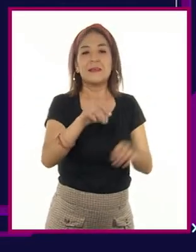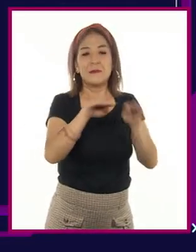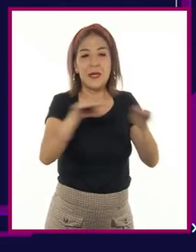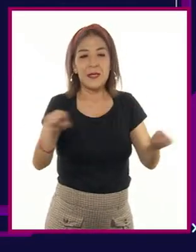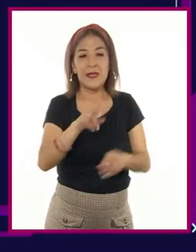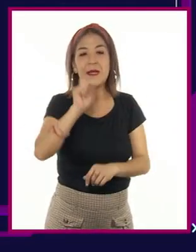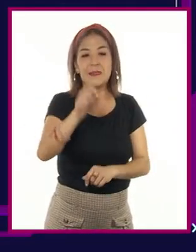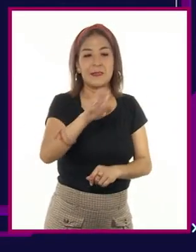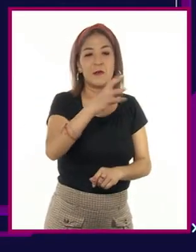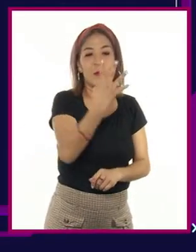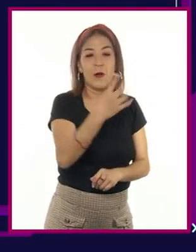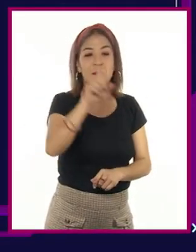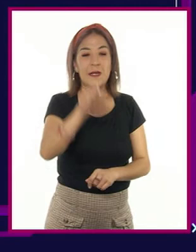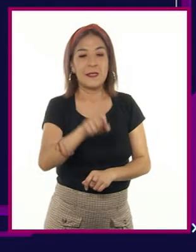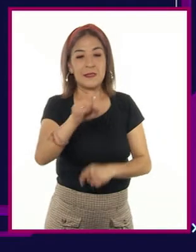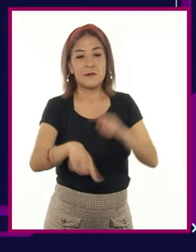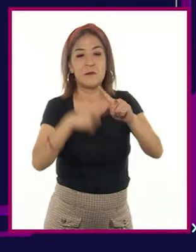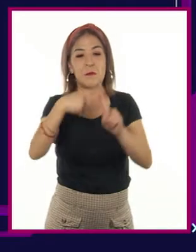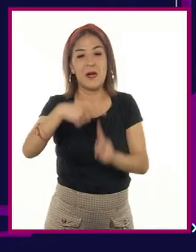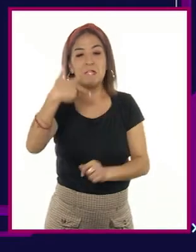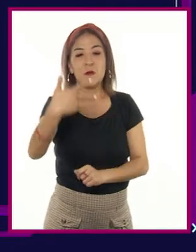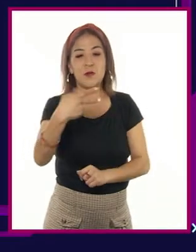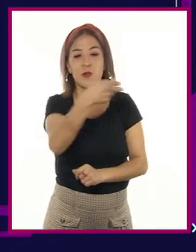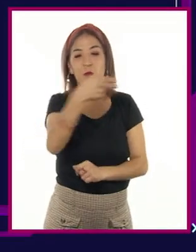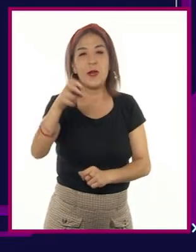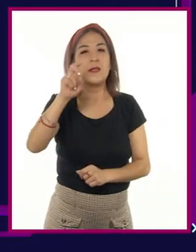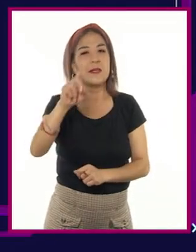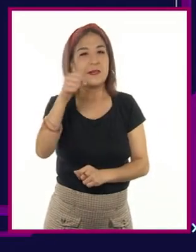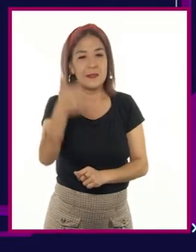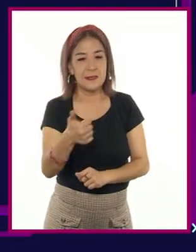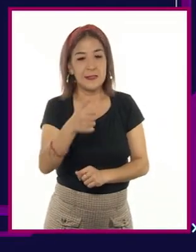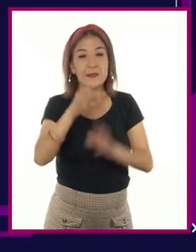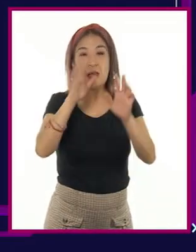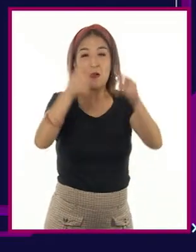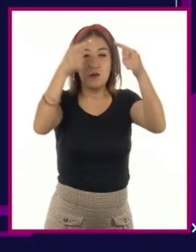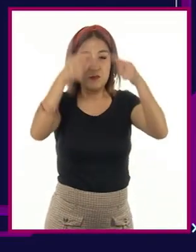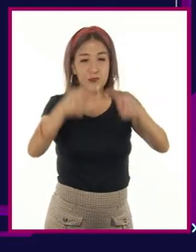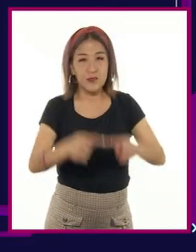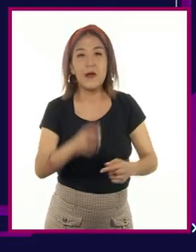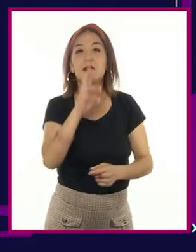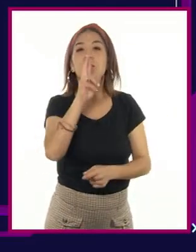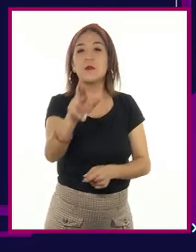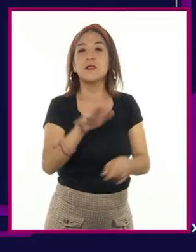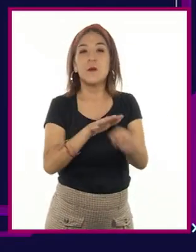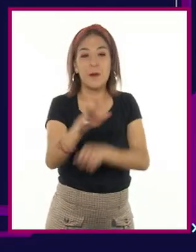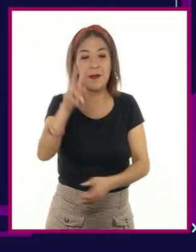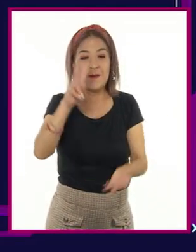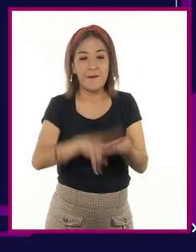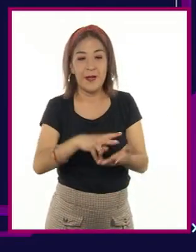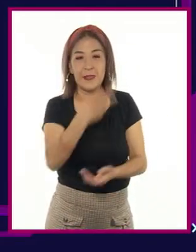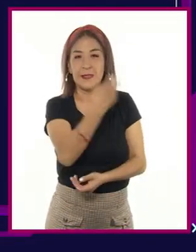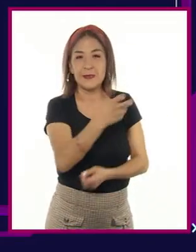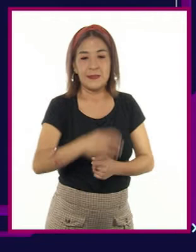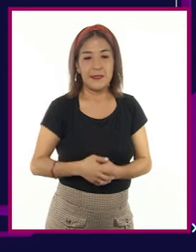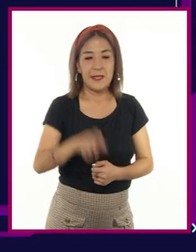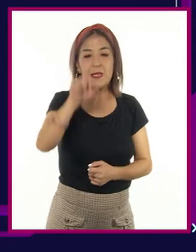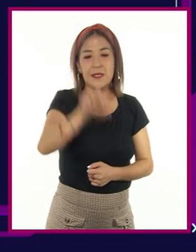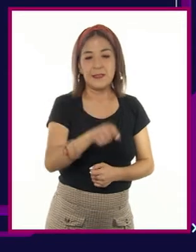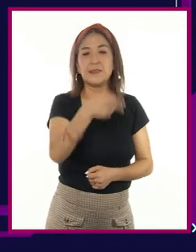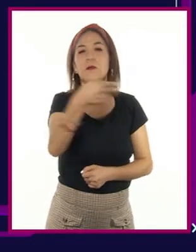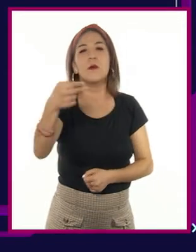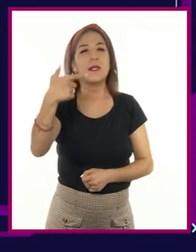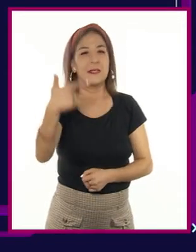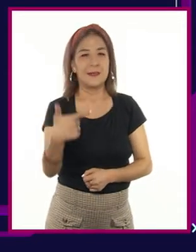+ 8 es igual a 36 al resolver la ecuación se encuentra que el valor de la incógnita x es igual a